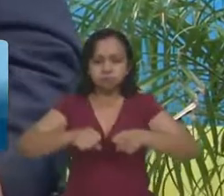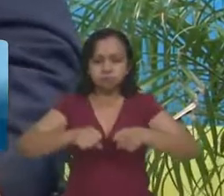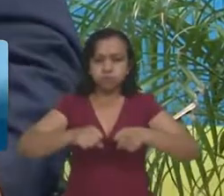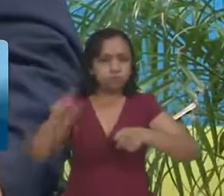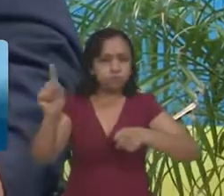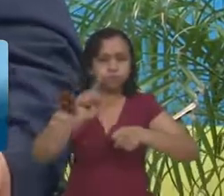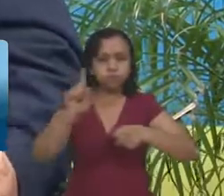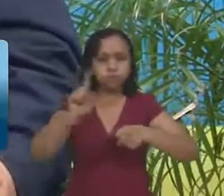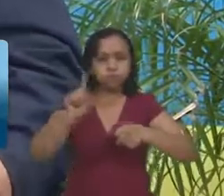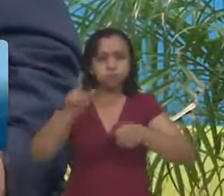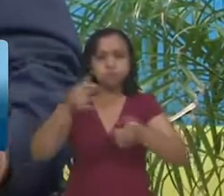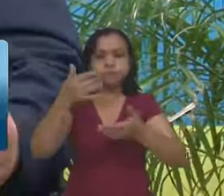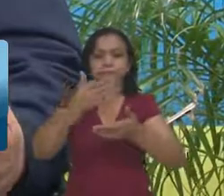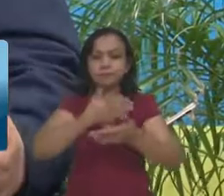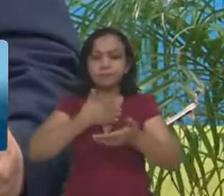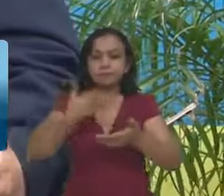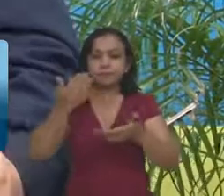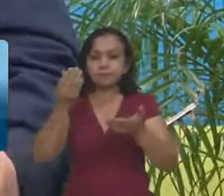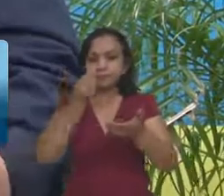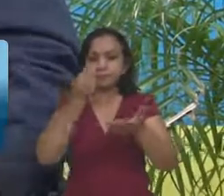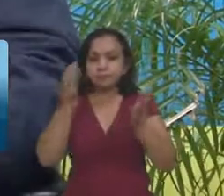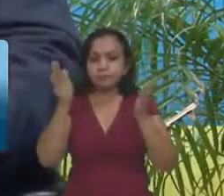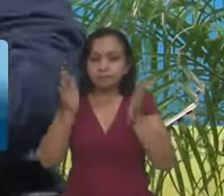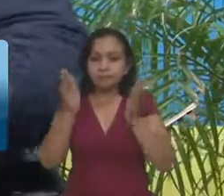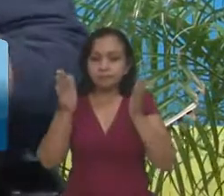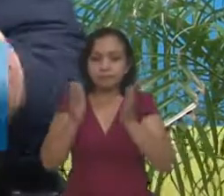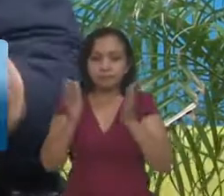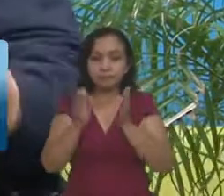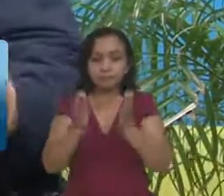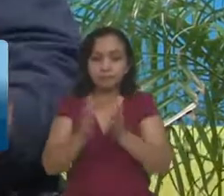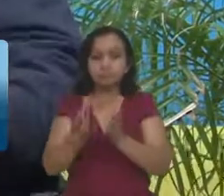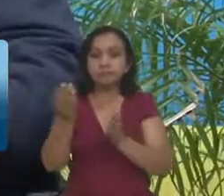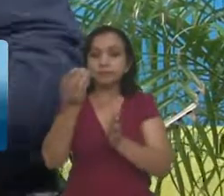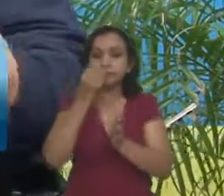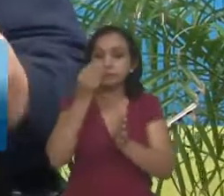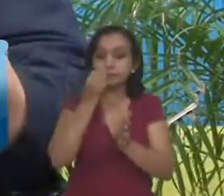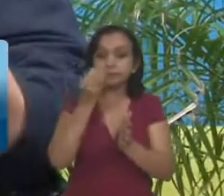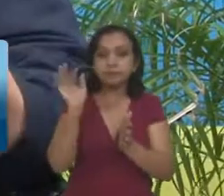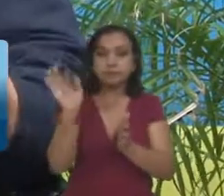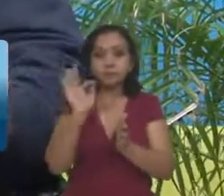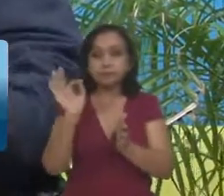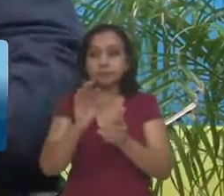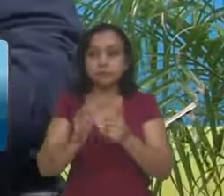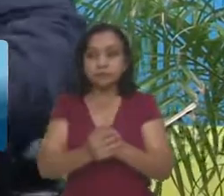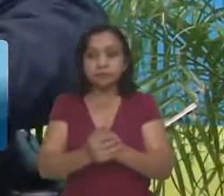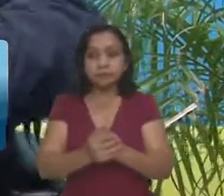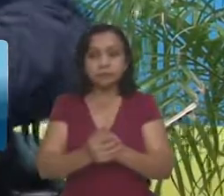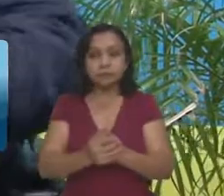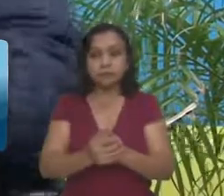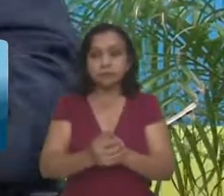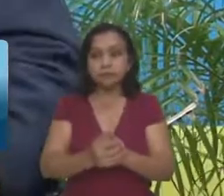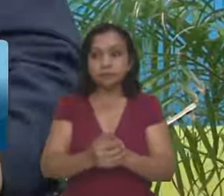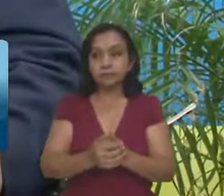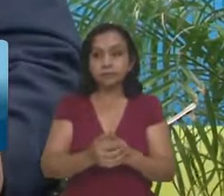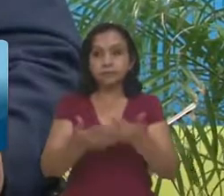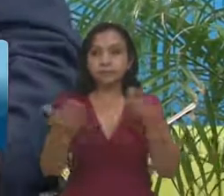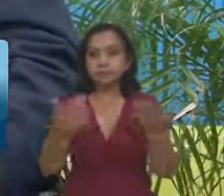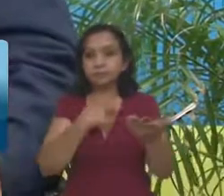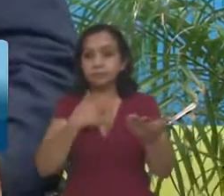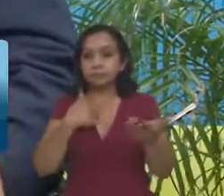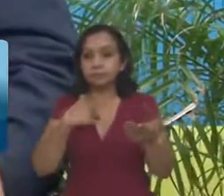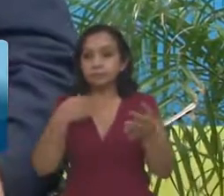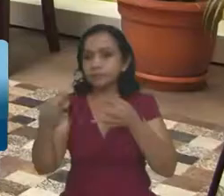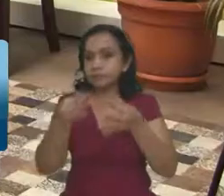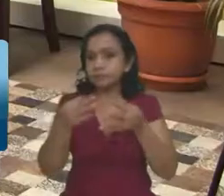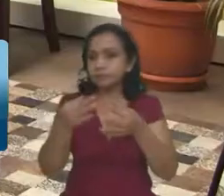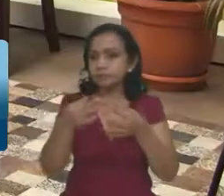Que en nuestro medio es bastante difícil por nuestra forma como comemos, porque así somos, ¿verdad? Somos el buen Nica. Y para eso también